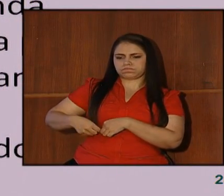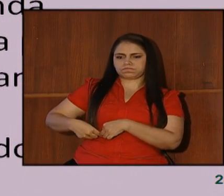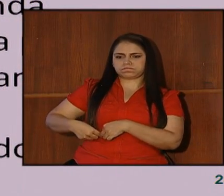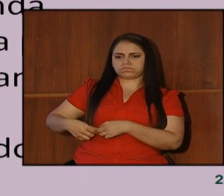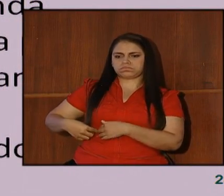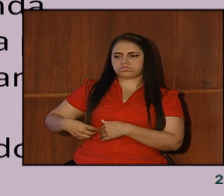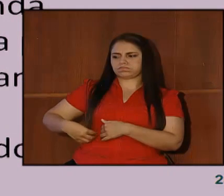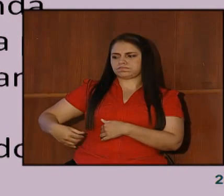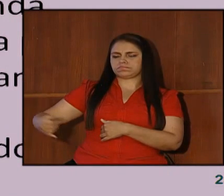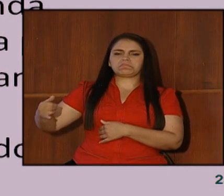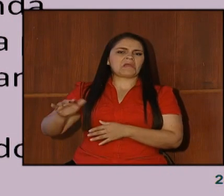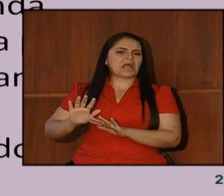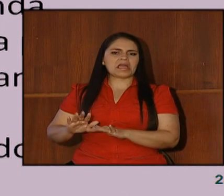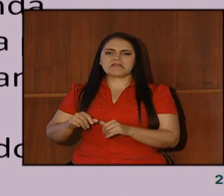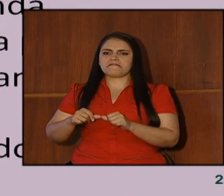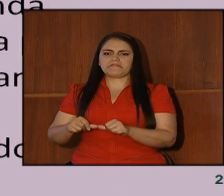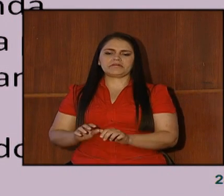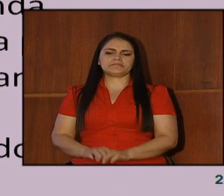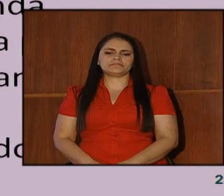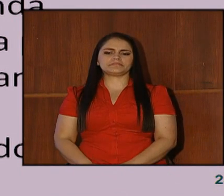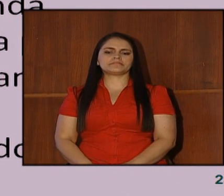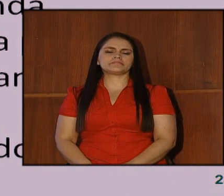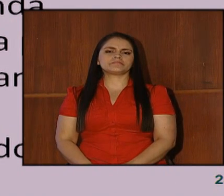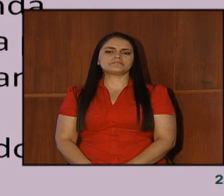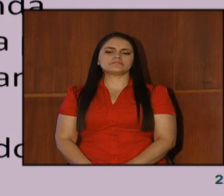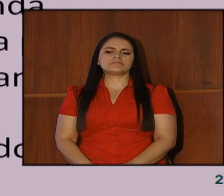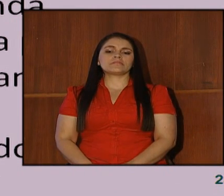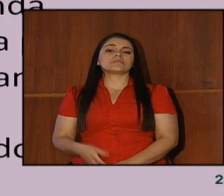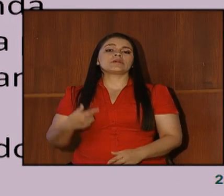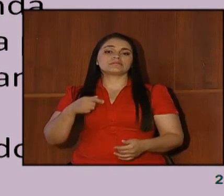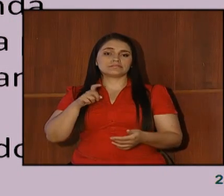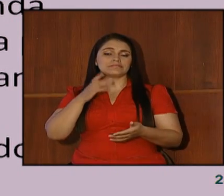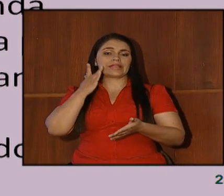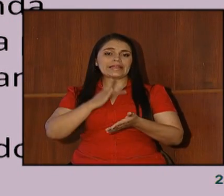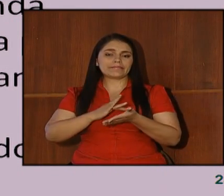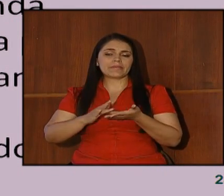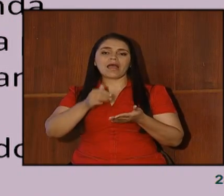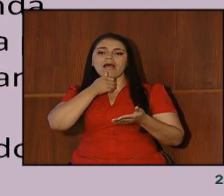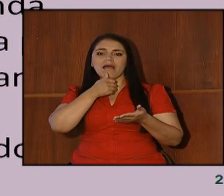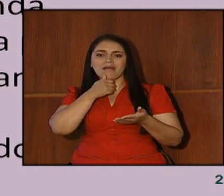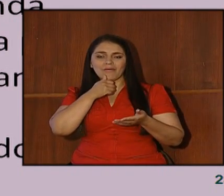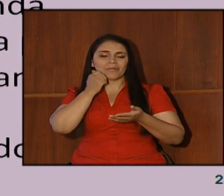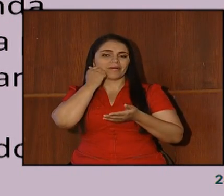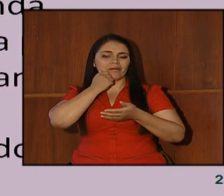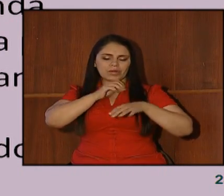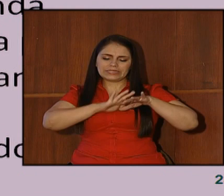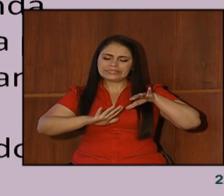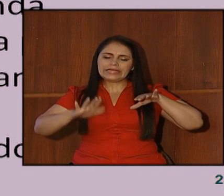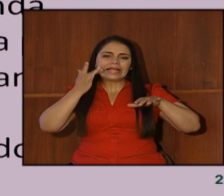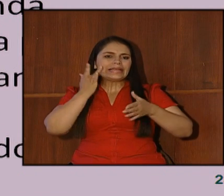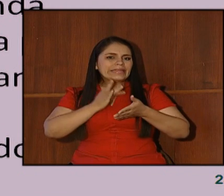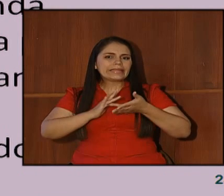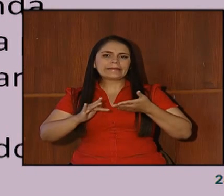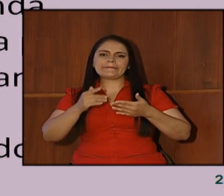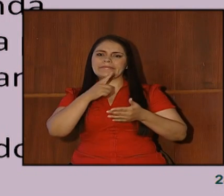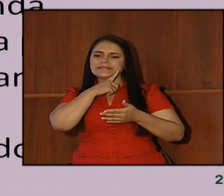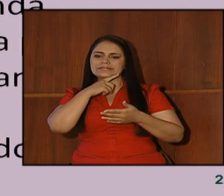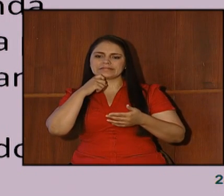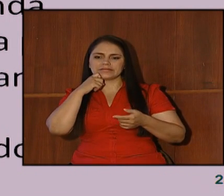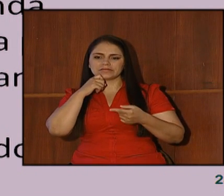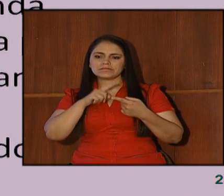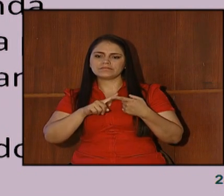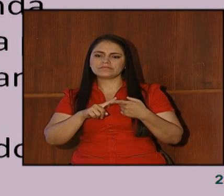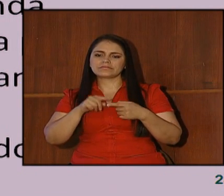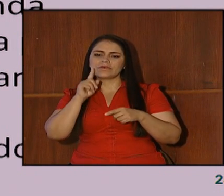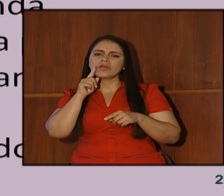Esta sondita pues se debe de limpiar, se limpia con agua y jabón, hay que mantenerla muy limpia, muy seca. Este